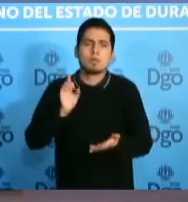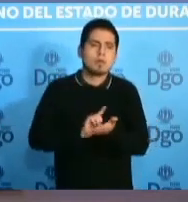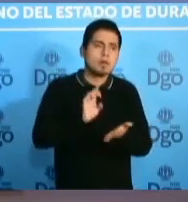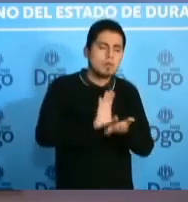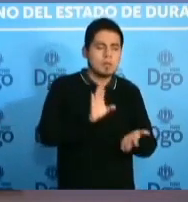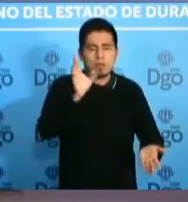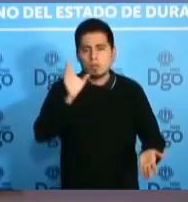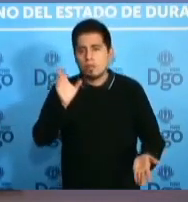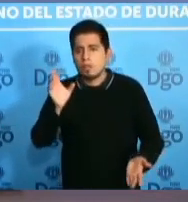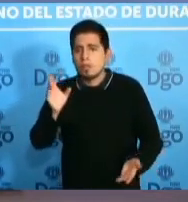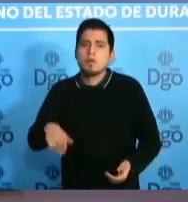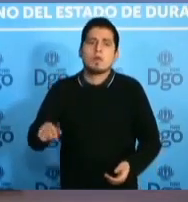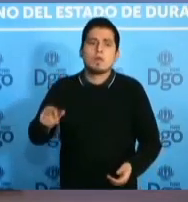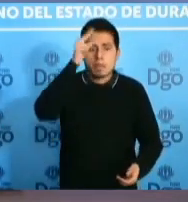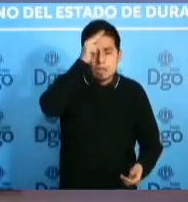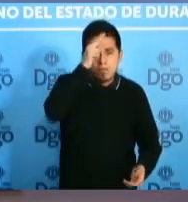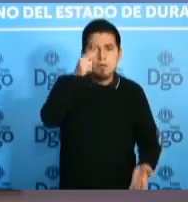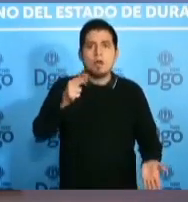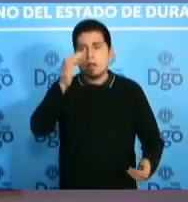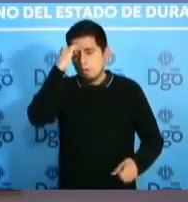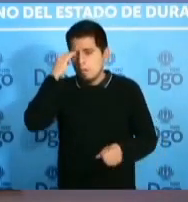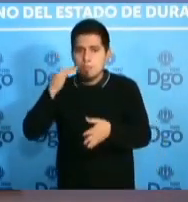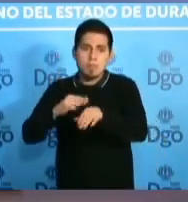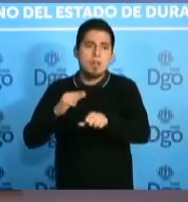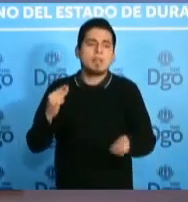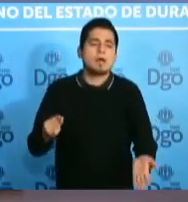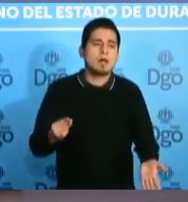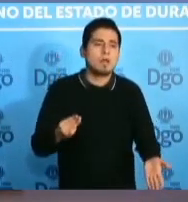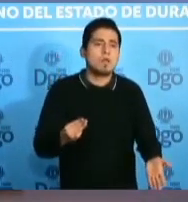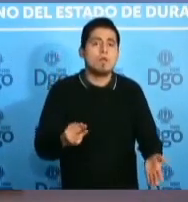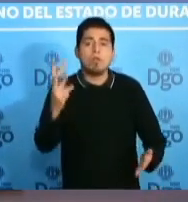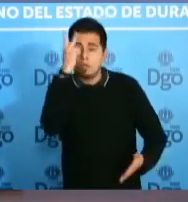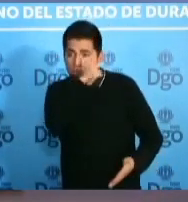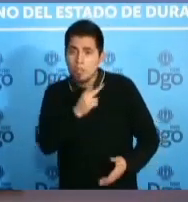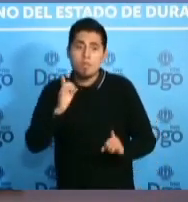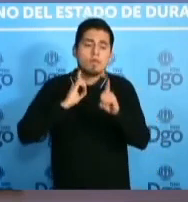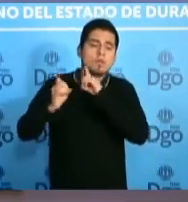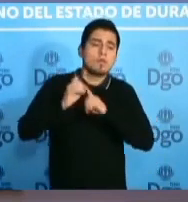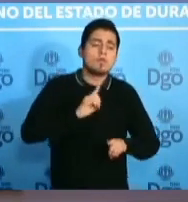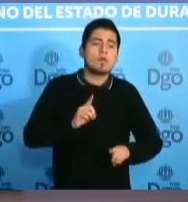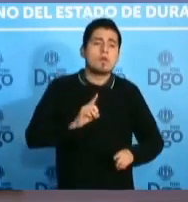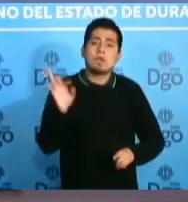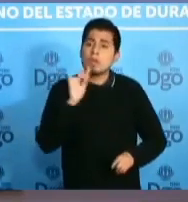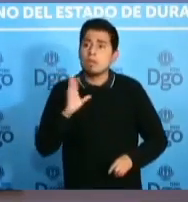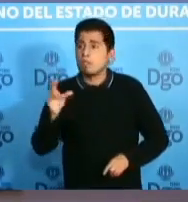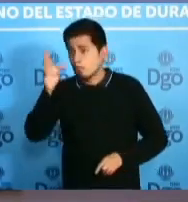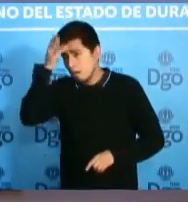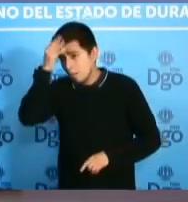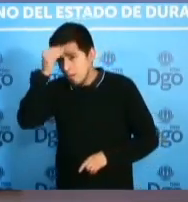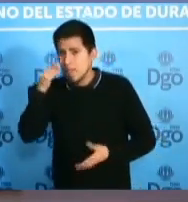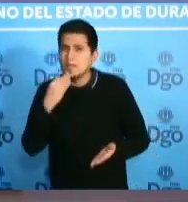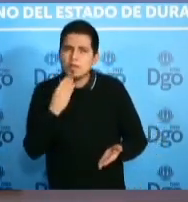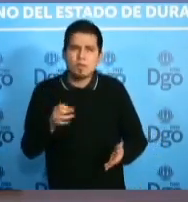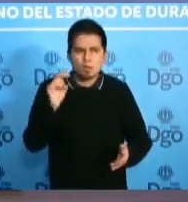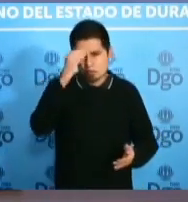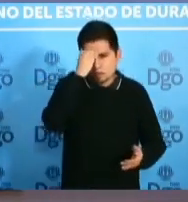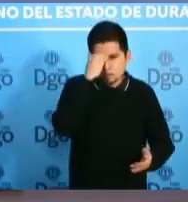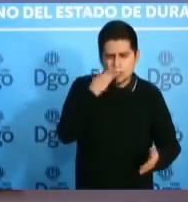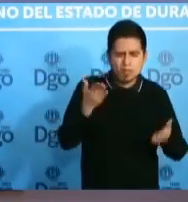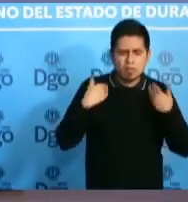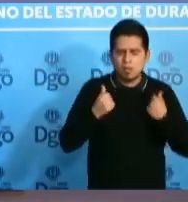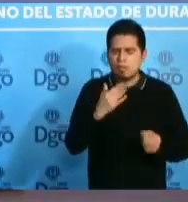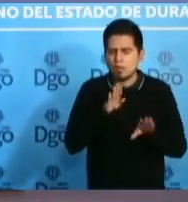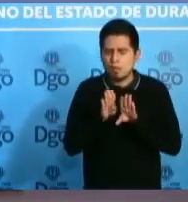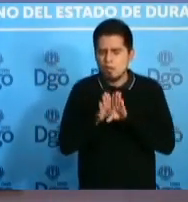psicosocial carecen de la posibilidad de aprender o de conocer de comprender la información